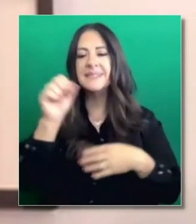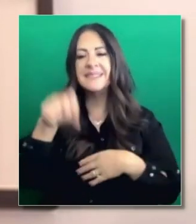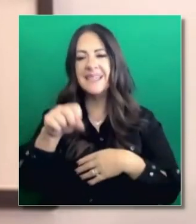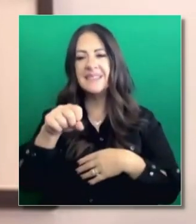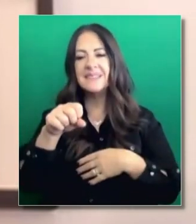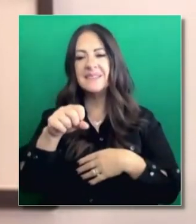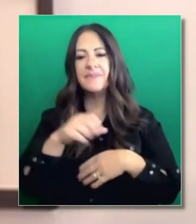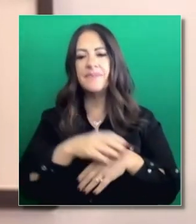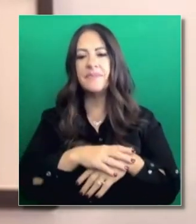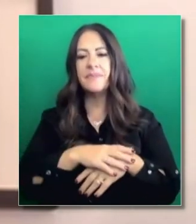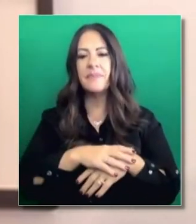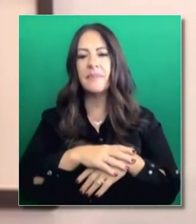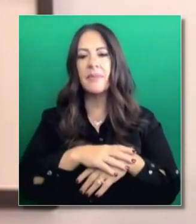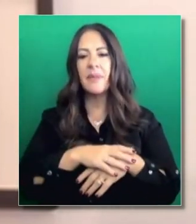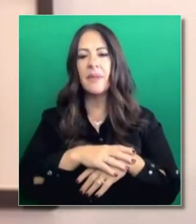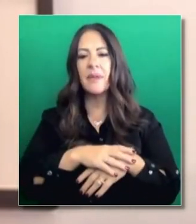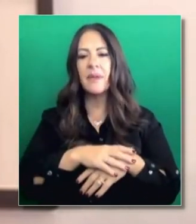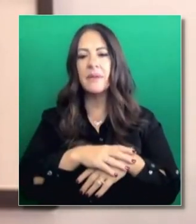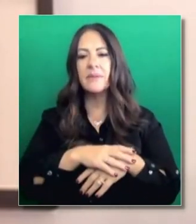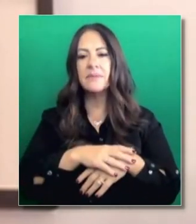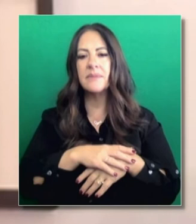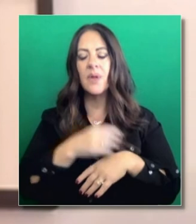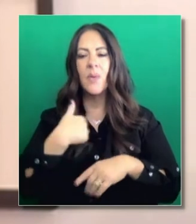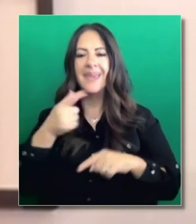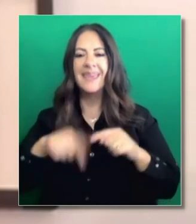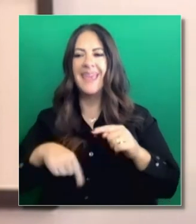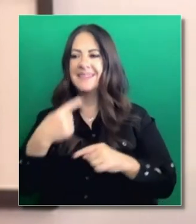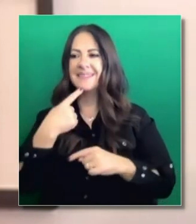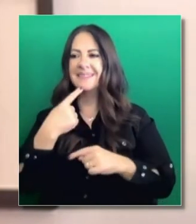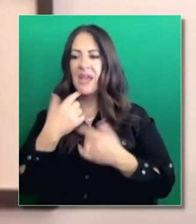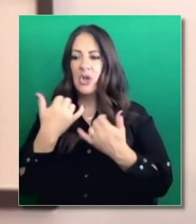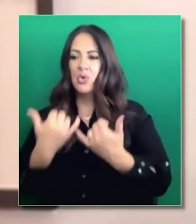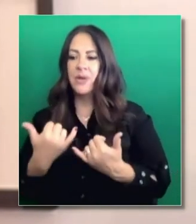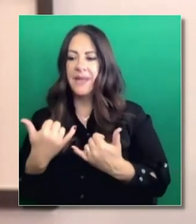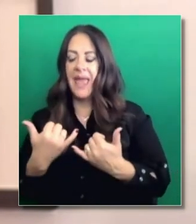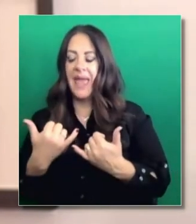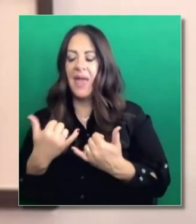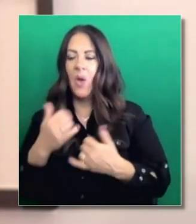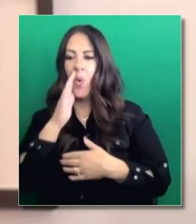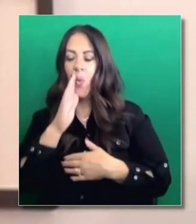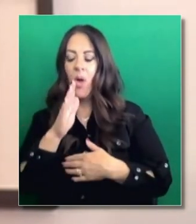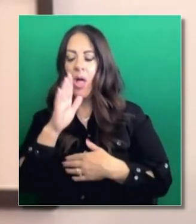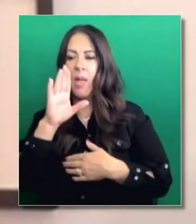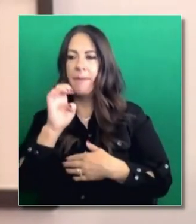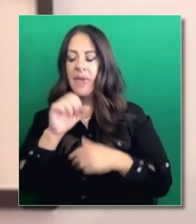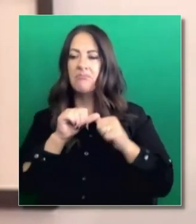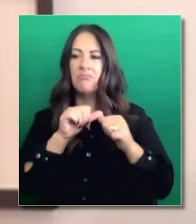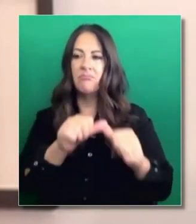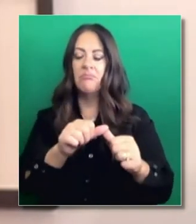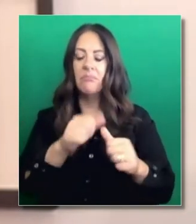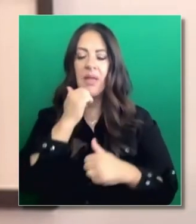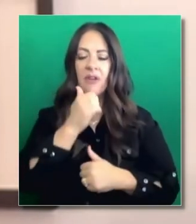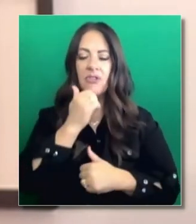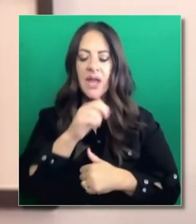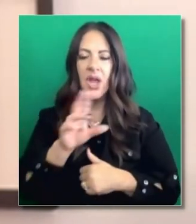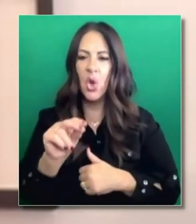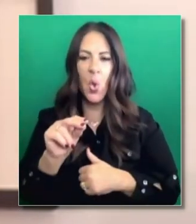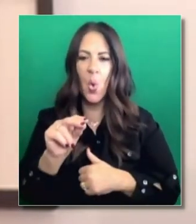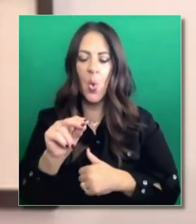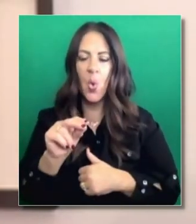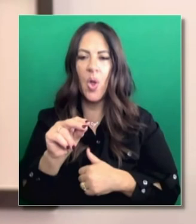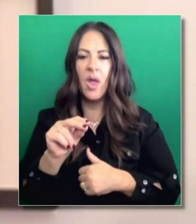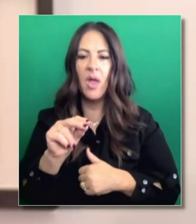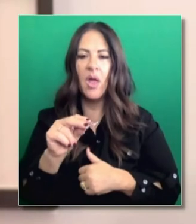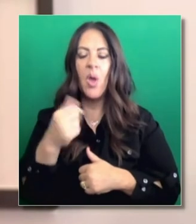las condiciones están cambiando y no podemos decir algo hoy que se mantendrá cada